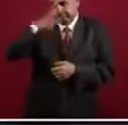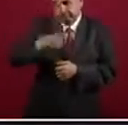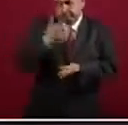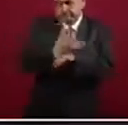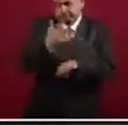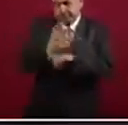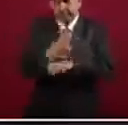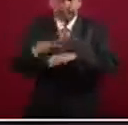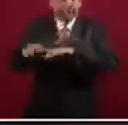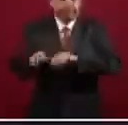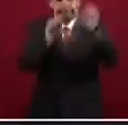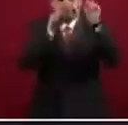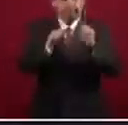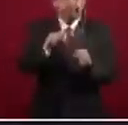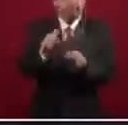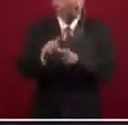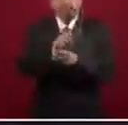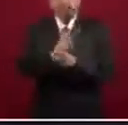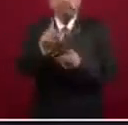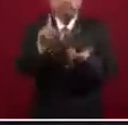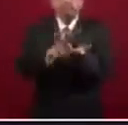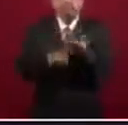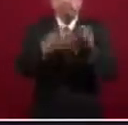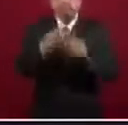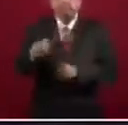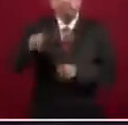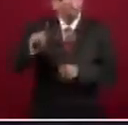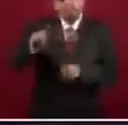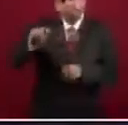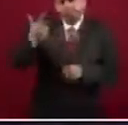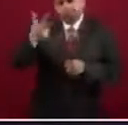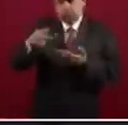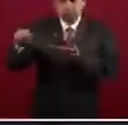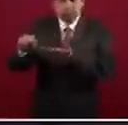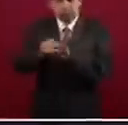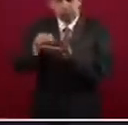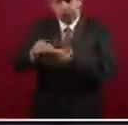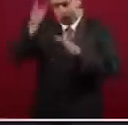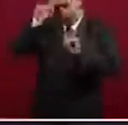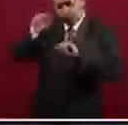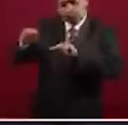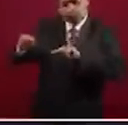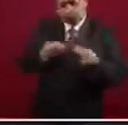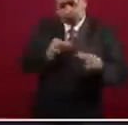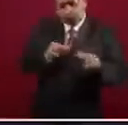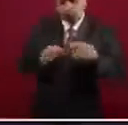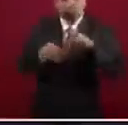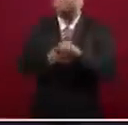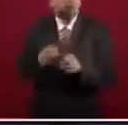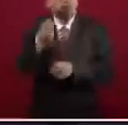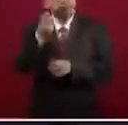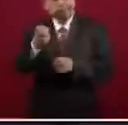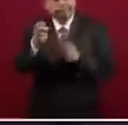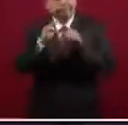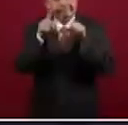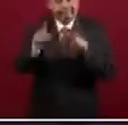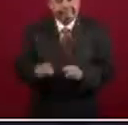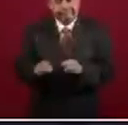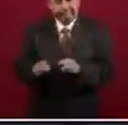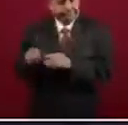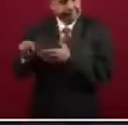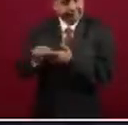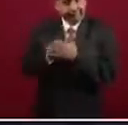desde 1978 y es con base en ese contrato de